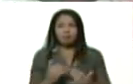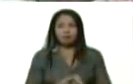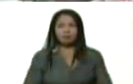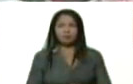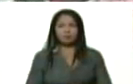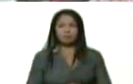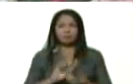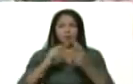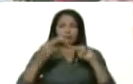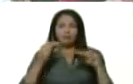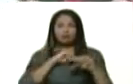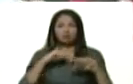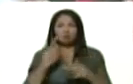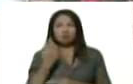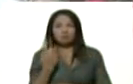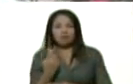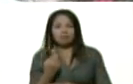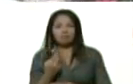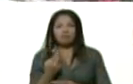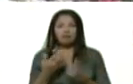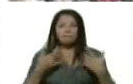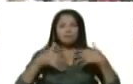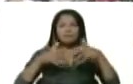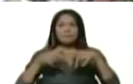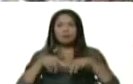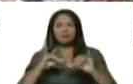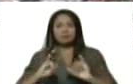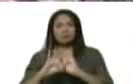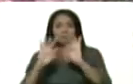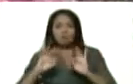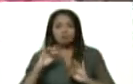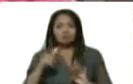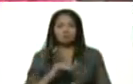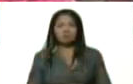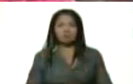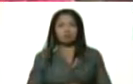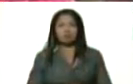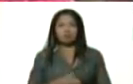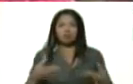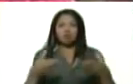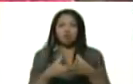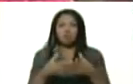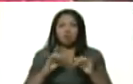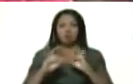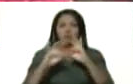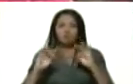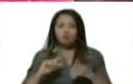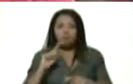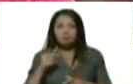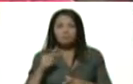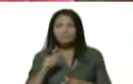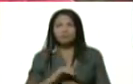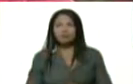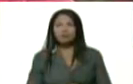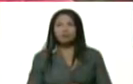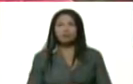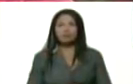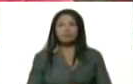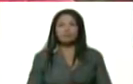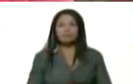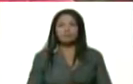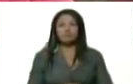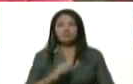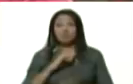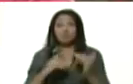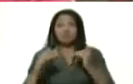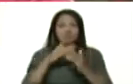Hasta para la paz hacen falta ejército. Este ejército que se está conformando del Partido Socialista Unido de Paz de Venezuela es la